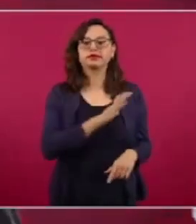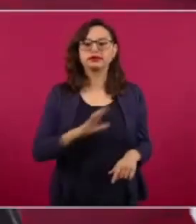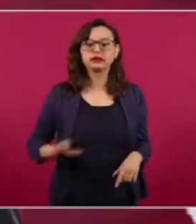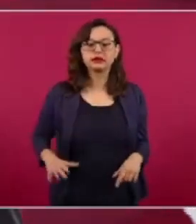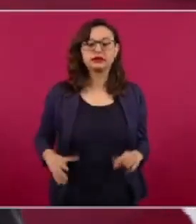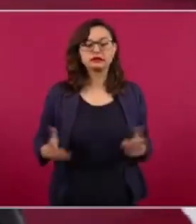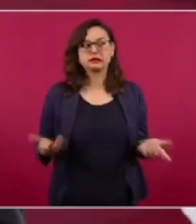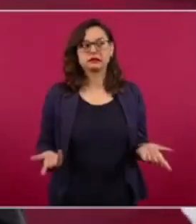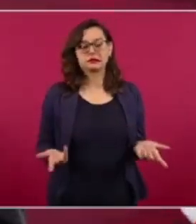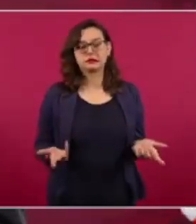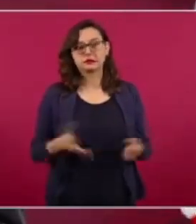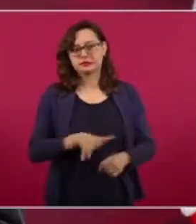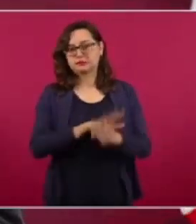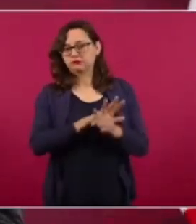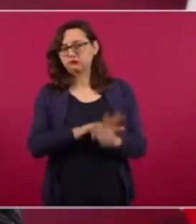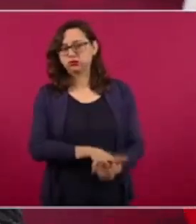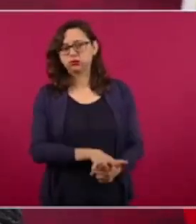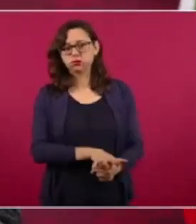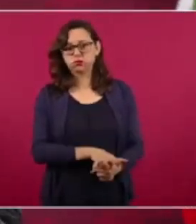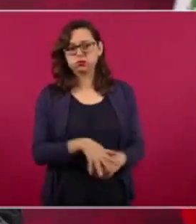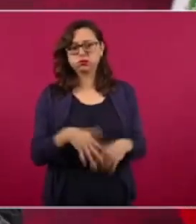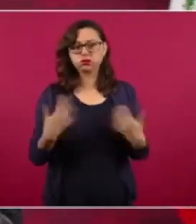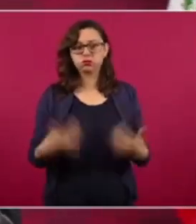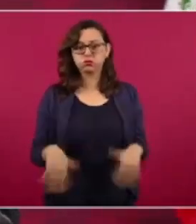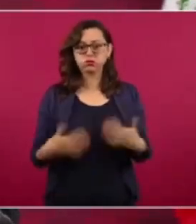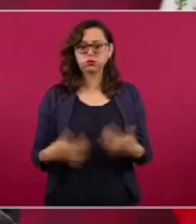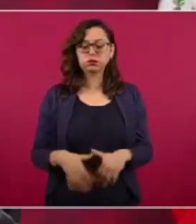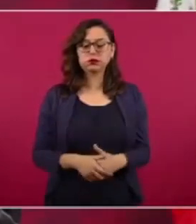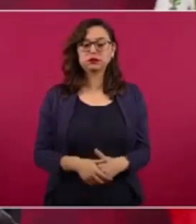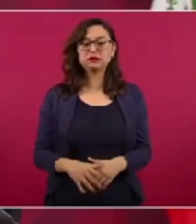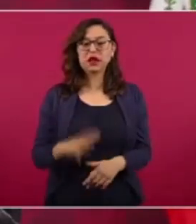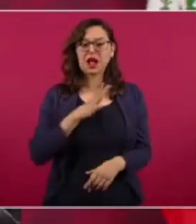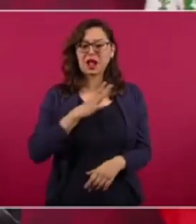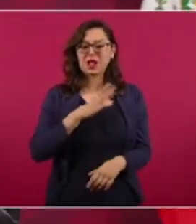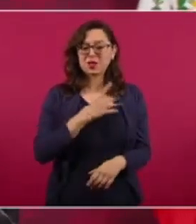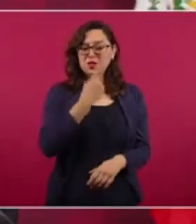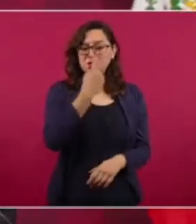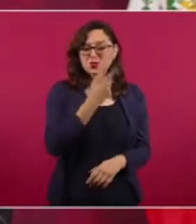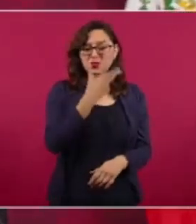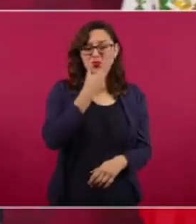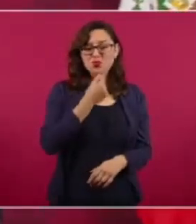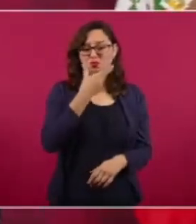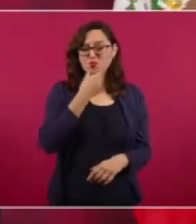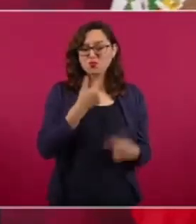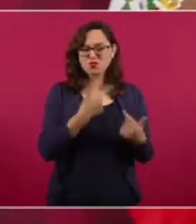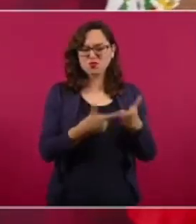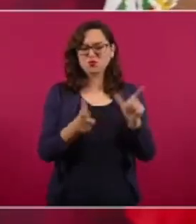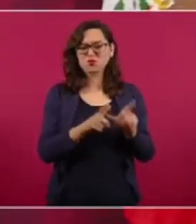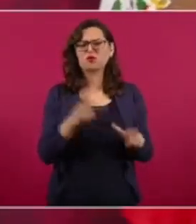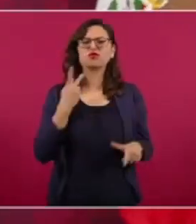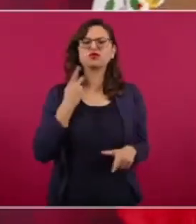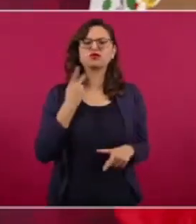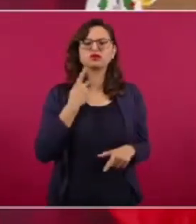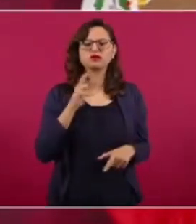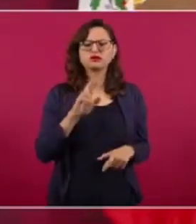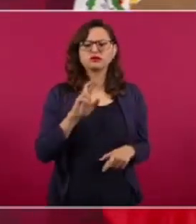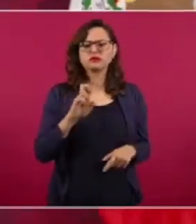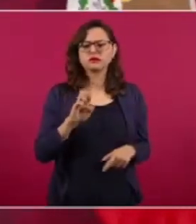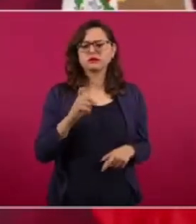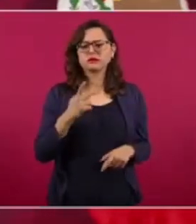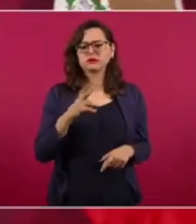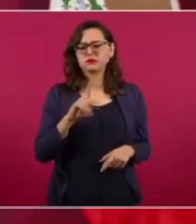influencia. Hay un señor que, por cierto, ni siquiera es del Partido Republicano. Claro, los más